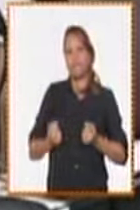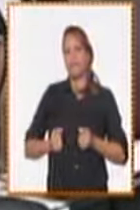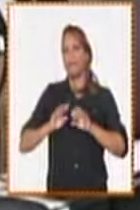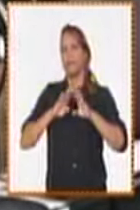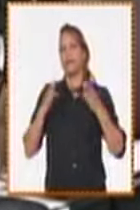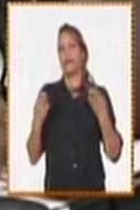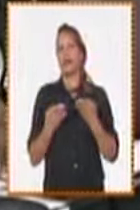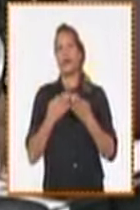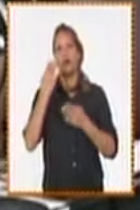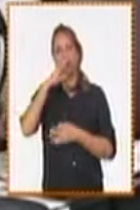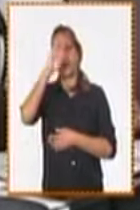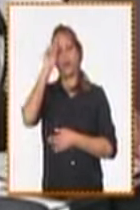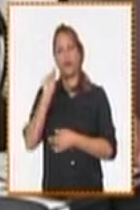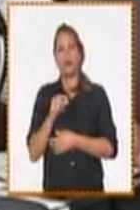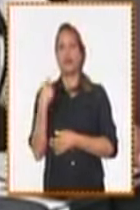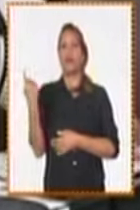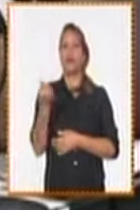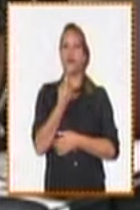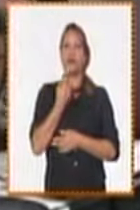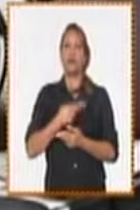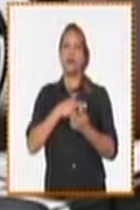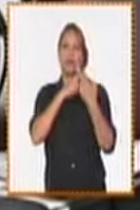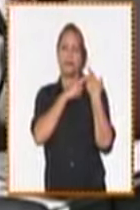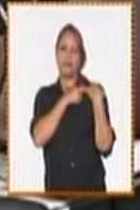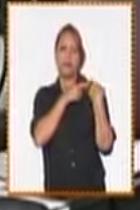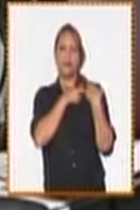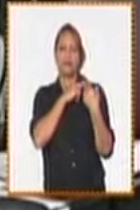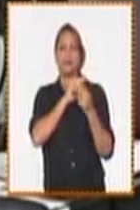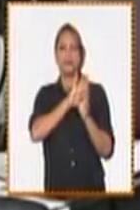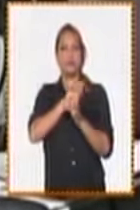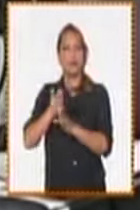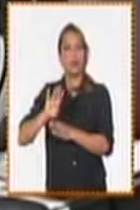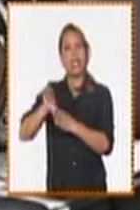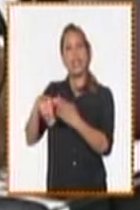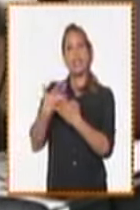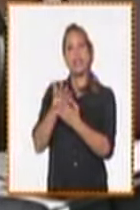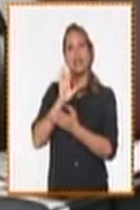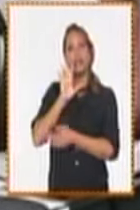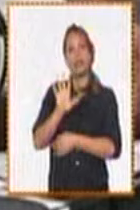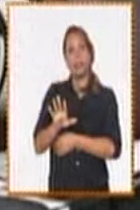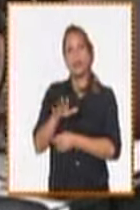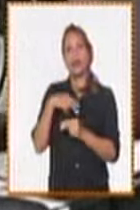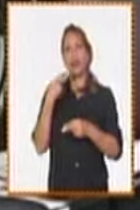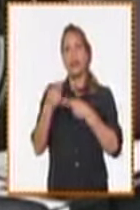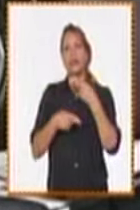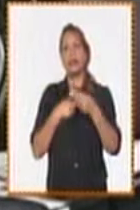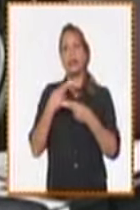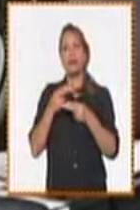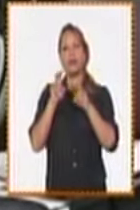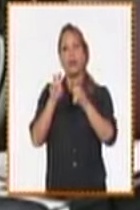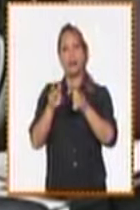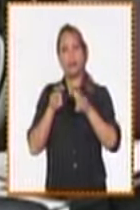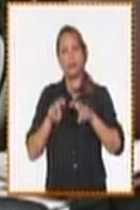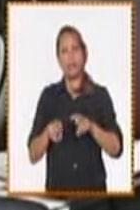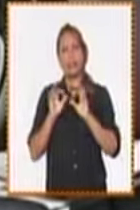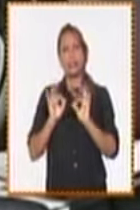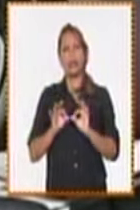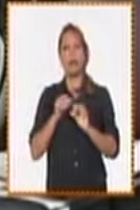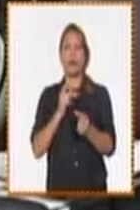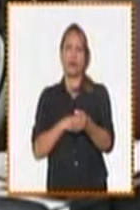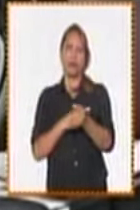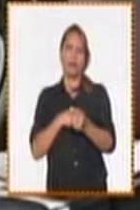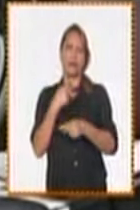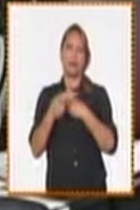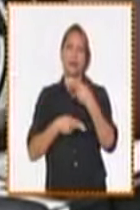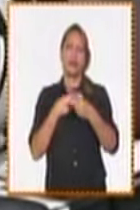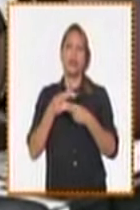de hoy, la responsabilidad de mantenerla. Y el día 5 estaremos haciendo una sesión solemne en la asamblea que siempre hacemos, de todas